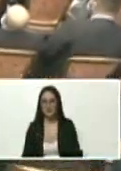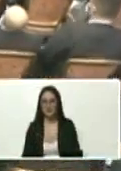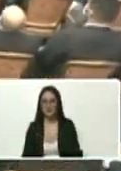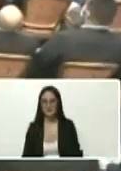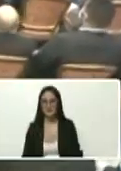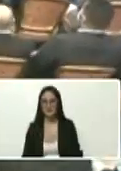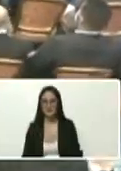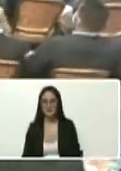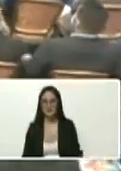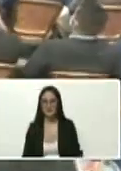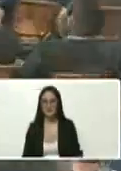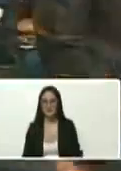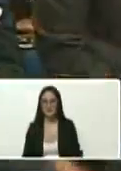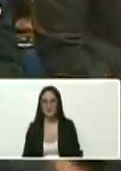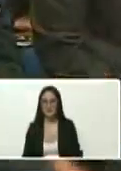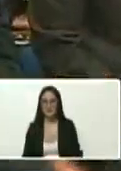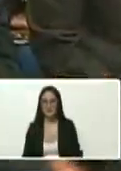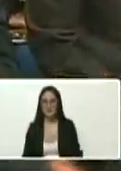Venezuela.